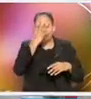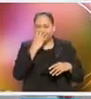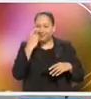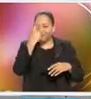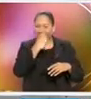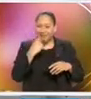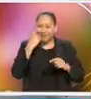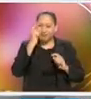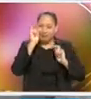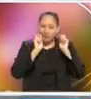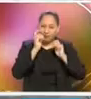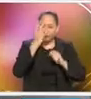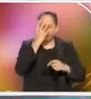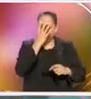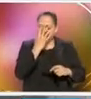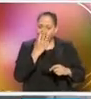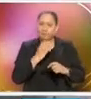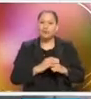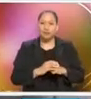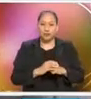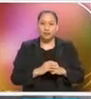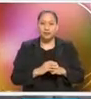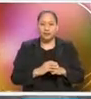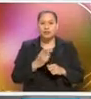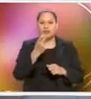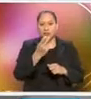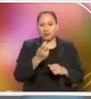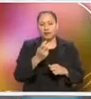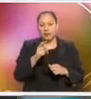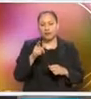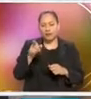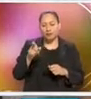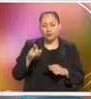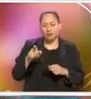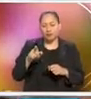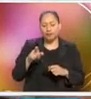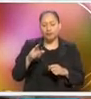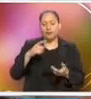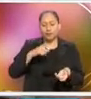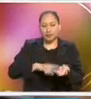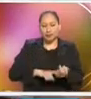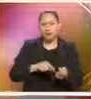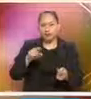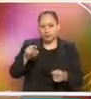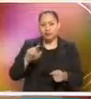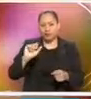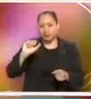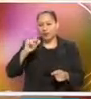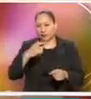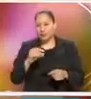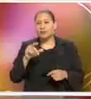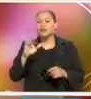tristones, ¿no? Eso es una señal de que algo está pasando, ¿no? Muchas veces también llegan tristes, se